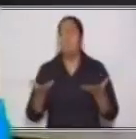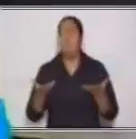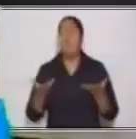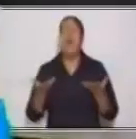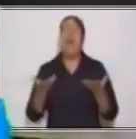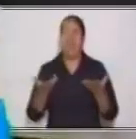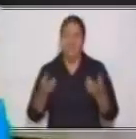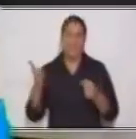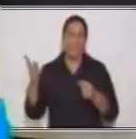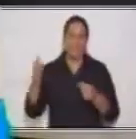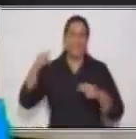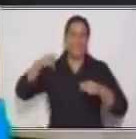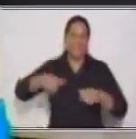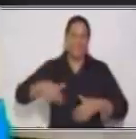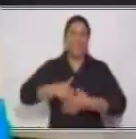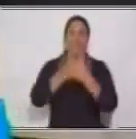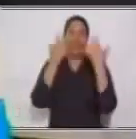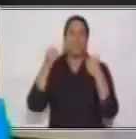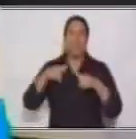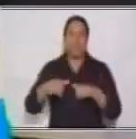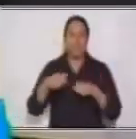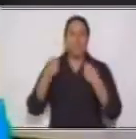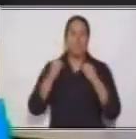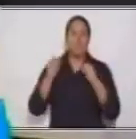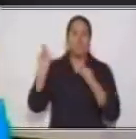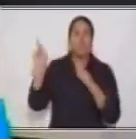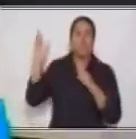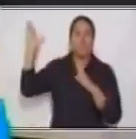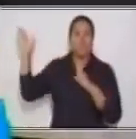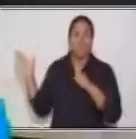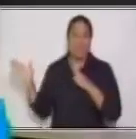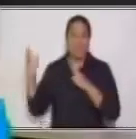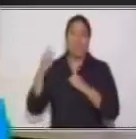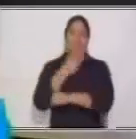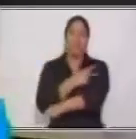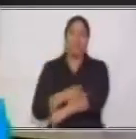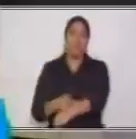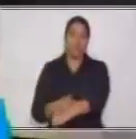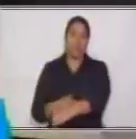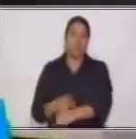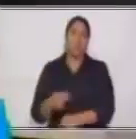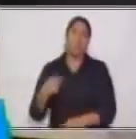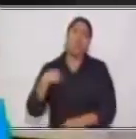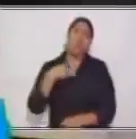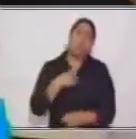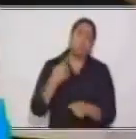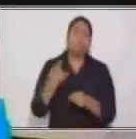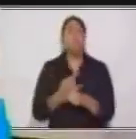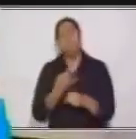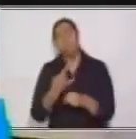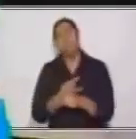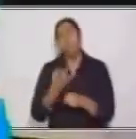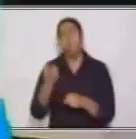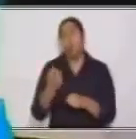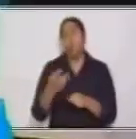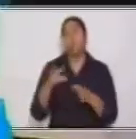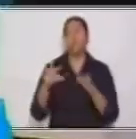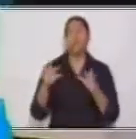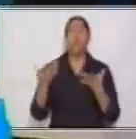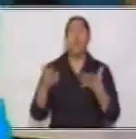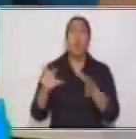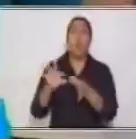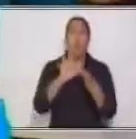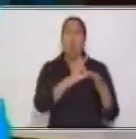esta mañana vamos a desarrollar la que está aquí. Entonces, para eso vamos a utilizar un organizador